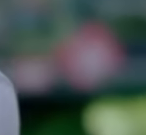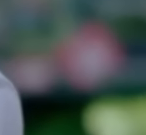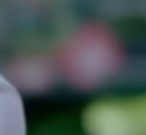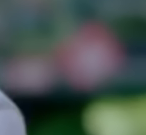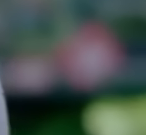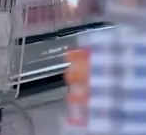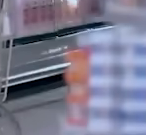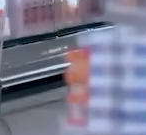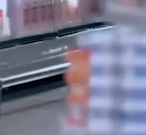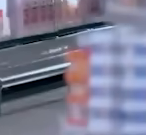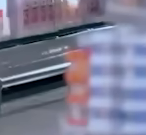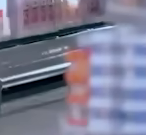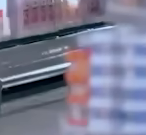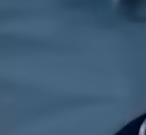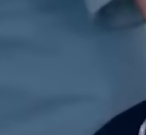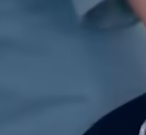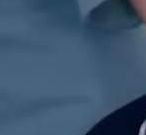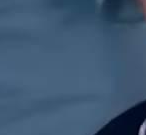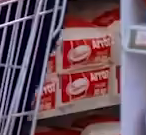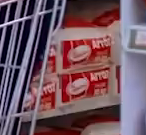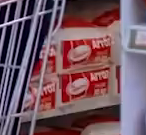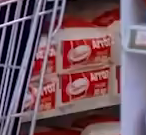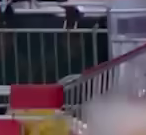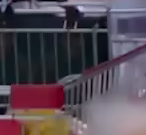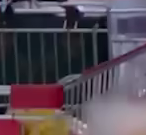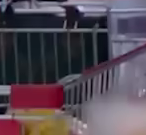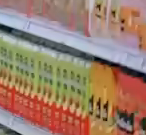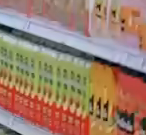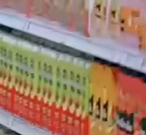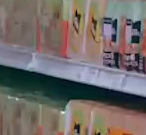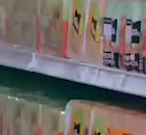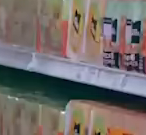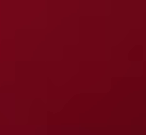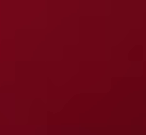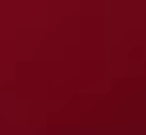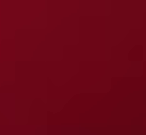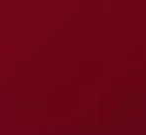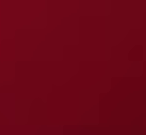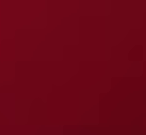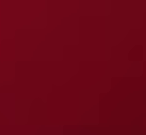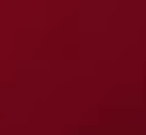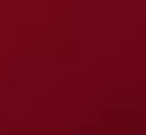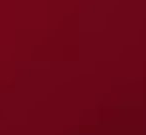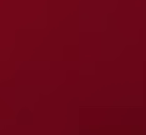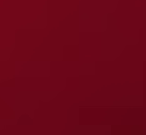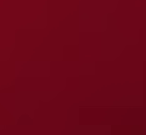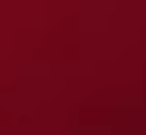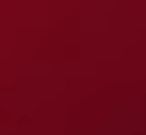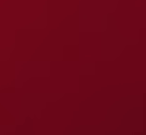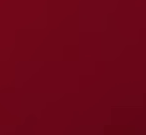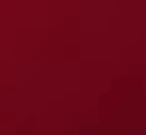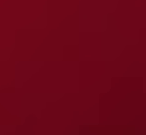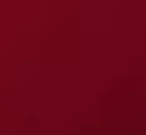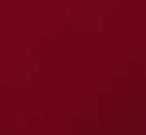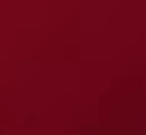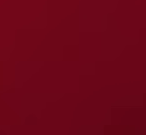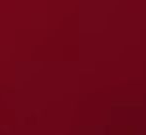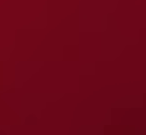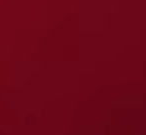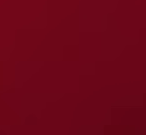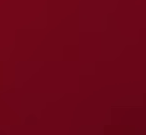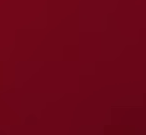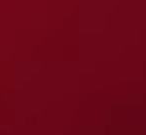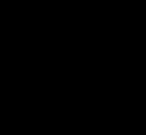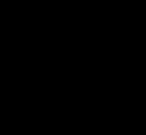sin comprar de más. En mi comisariato encuentras el menor precio en todo y siempre. Ven a mi comisariato. Siempre de todo a menor